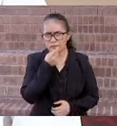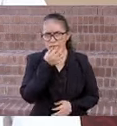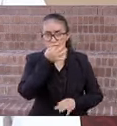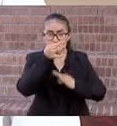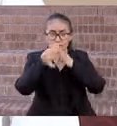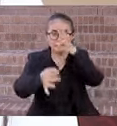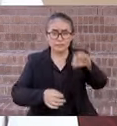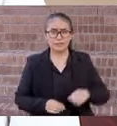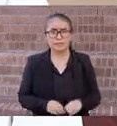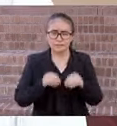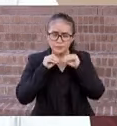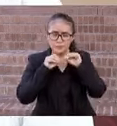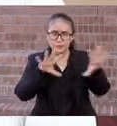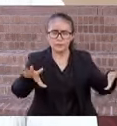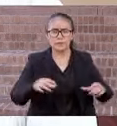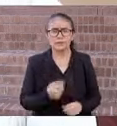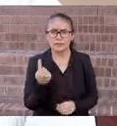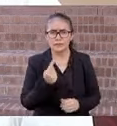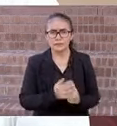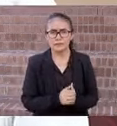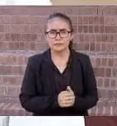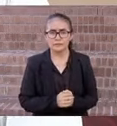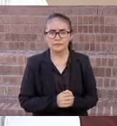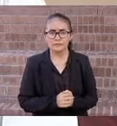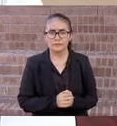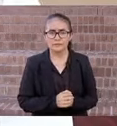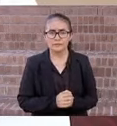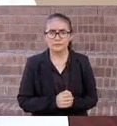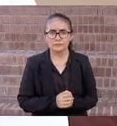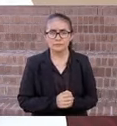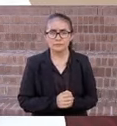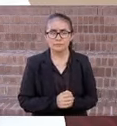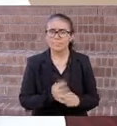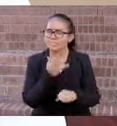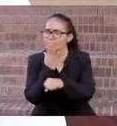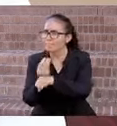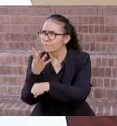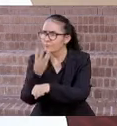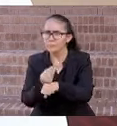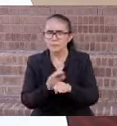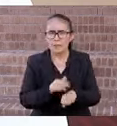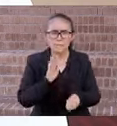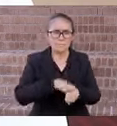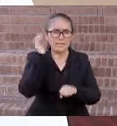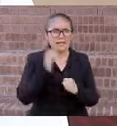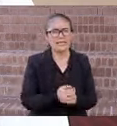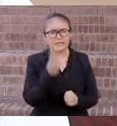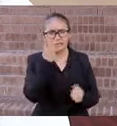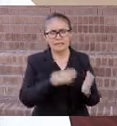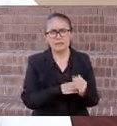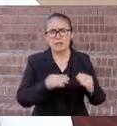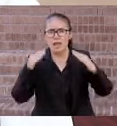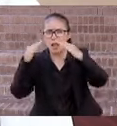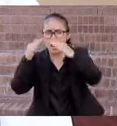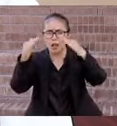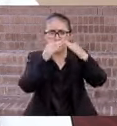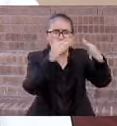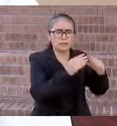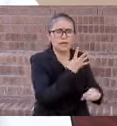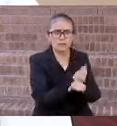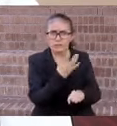qué se rehabilitaron más de 3000 viviendas